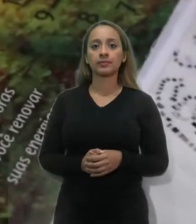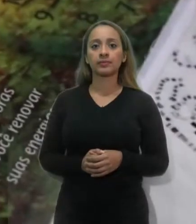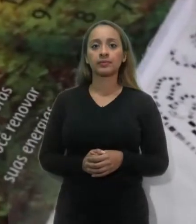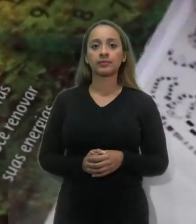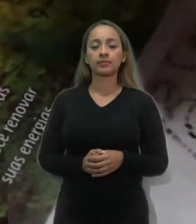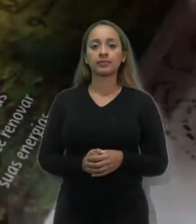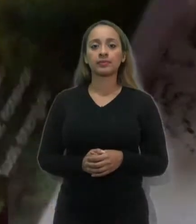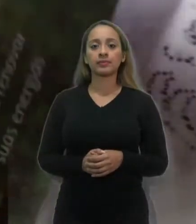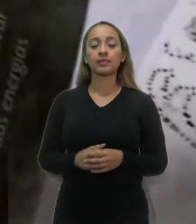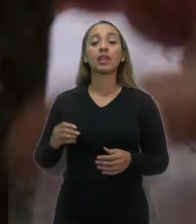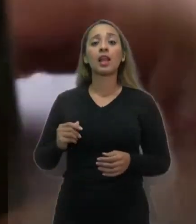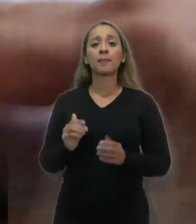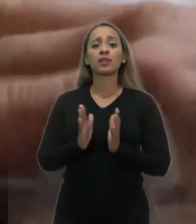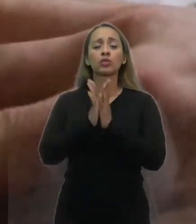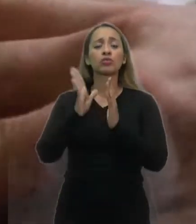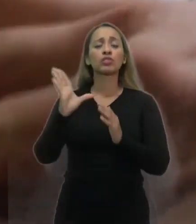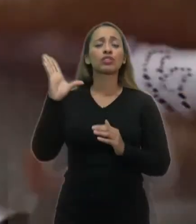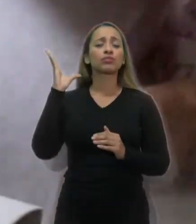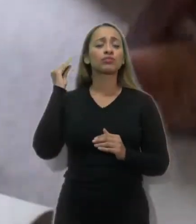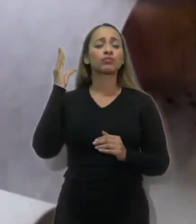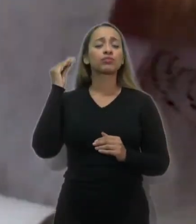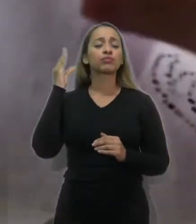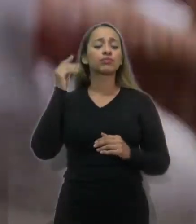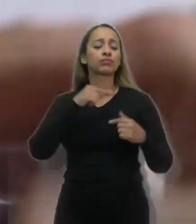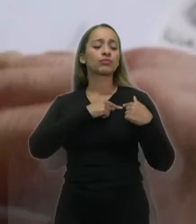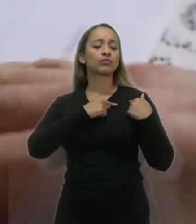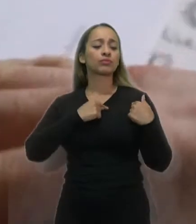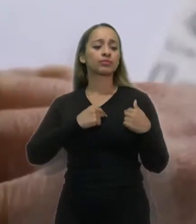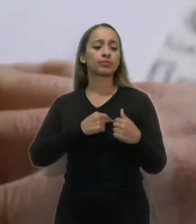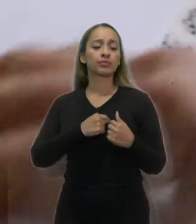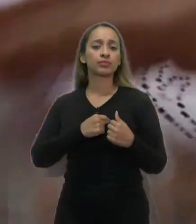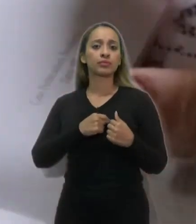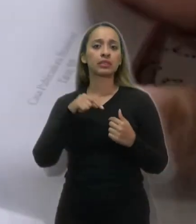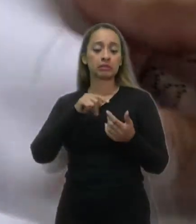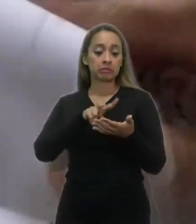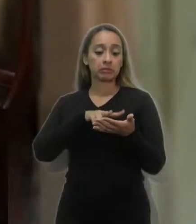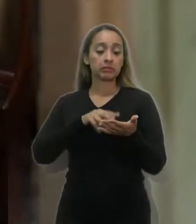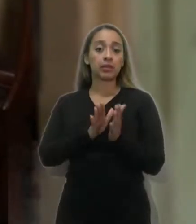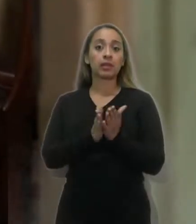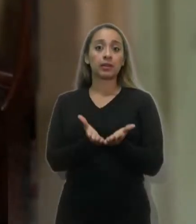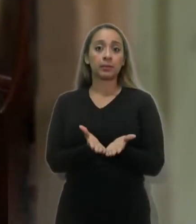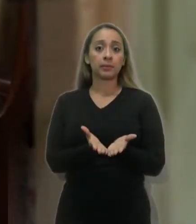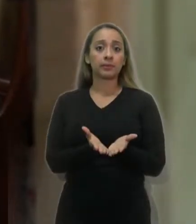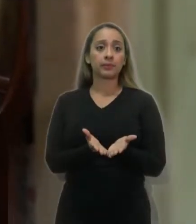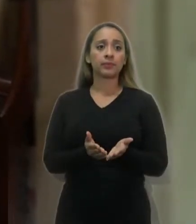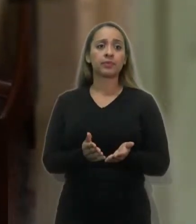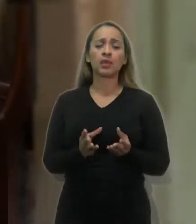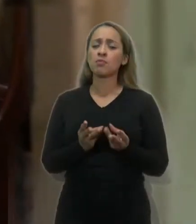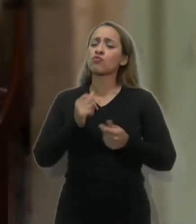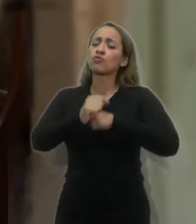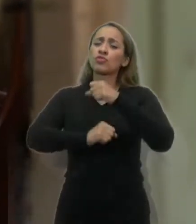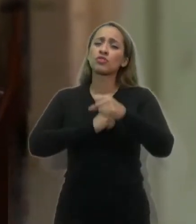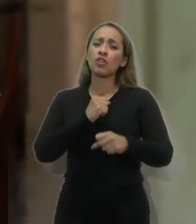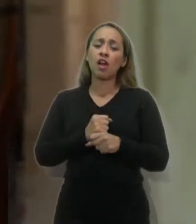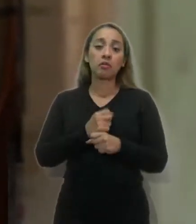El Espíritu Santo me hablaba diariamente al corazón a través del libro. Por muchos años viví sin notar que la bebida